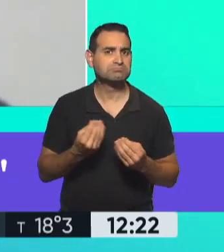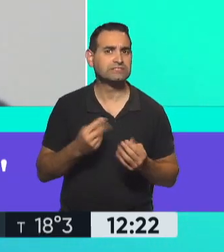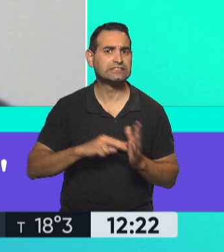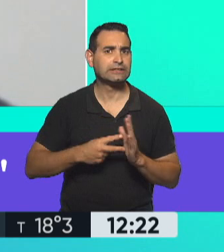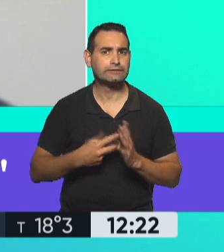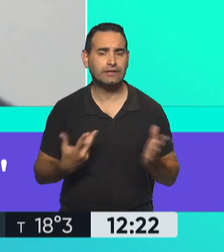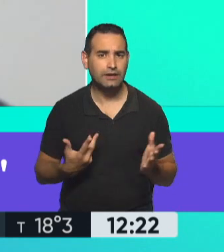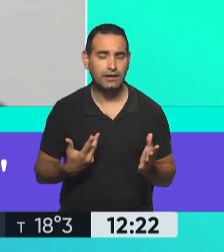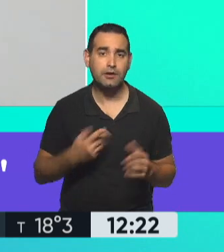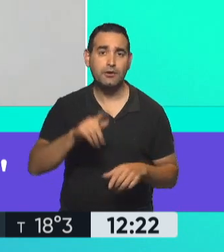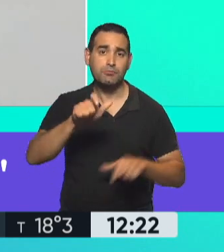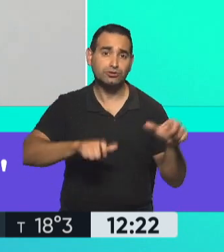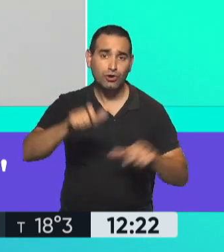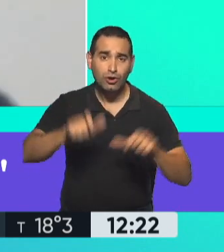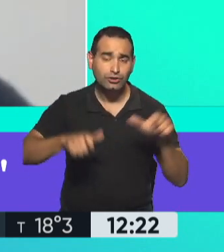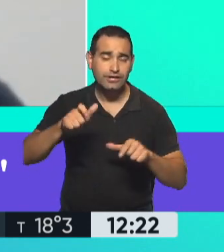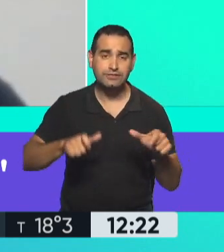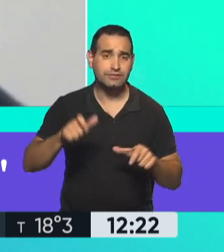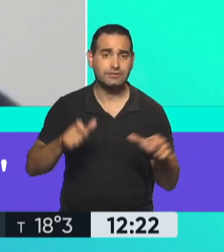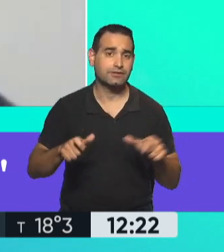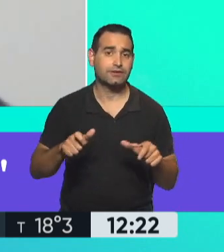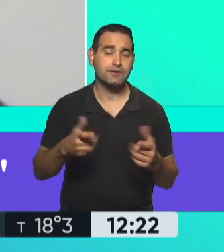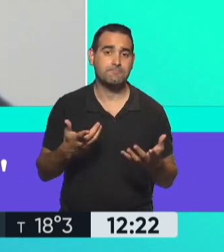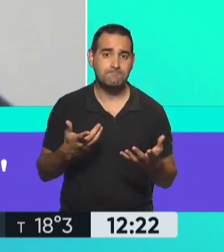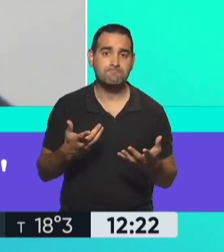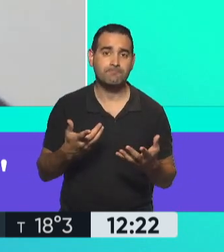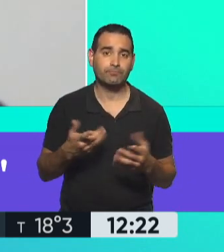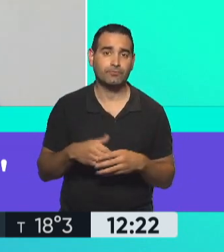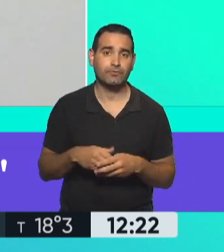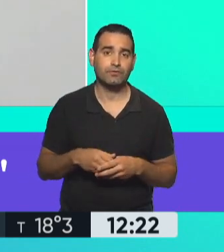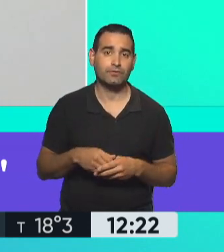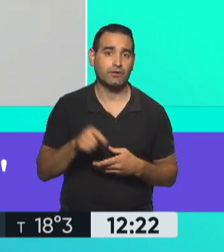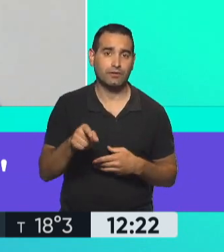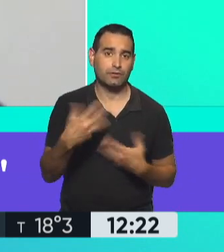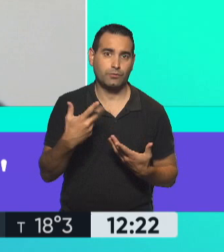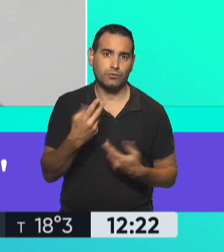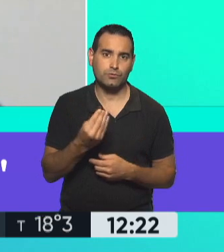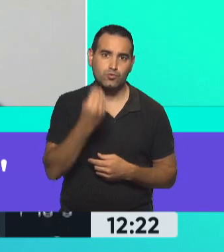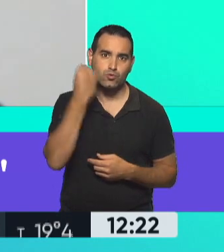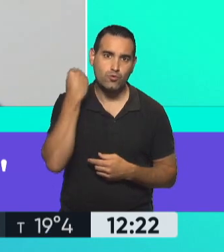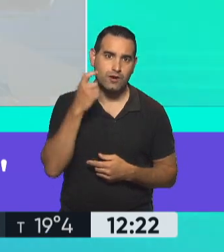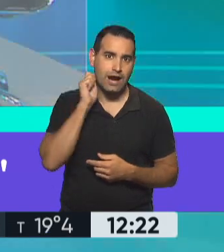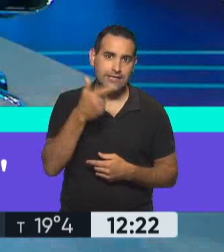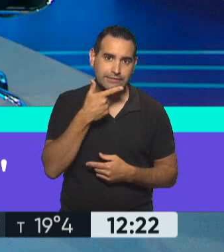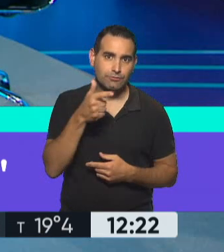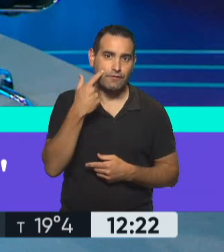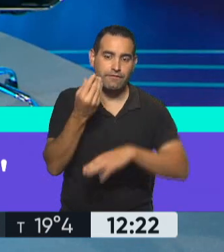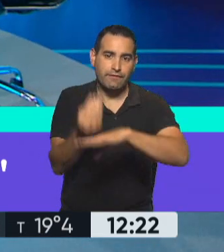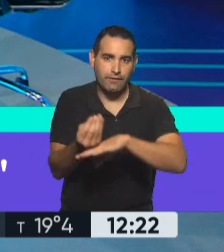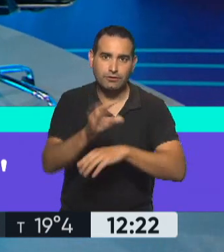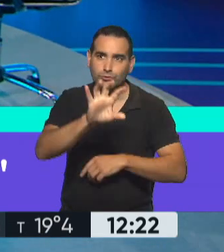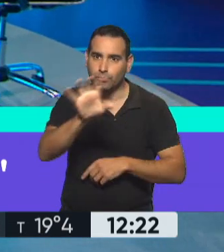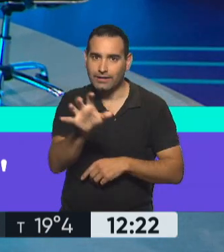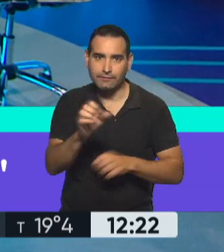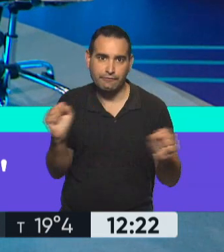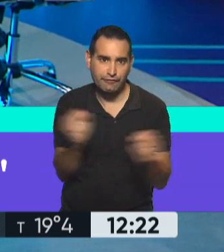significa para aquellos usuarios y usuarias que, bueno, obviamente tienen alto consumo por estar precisamente en las zonas más frías